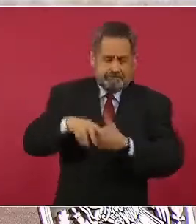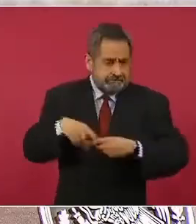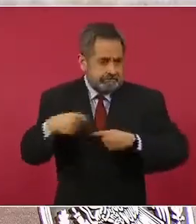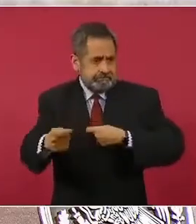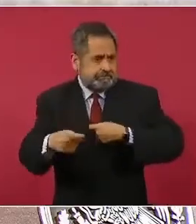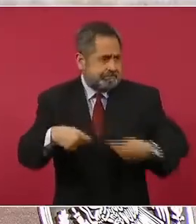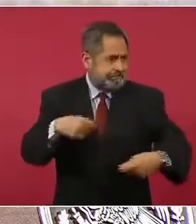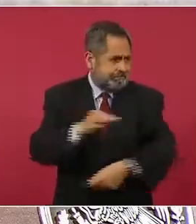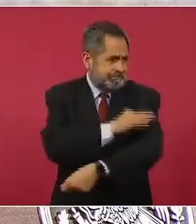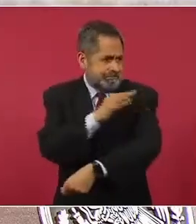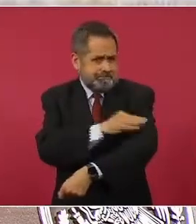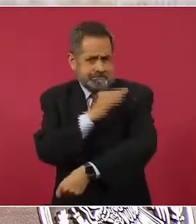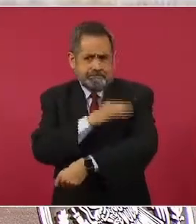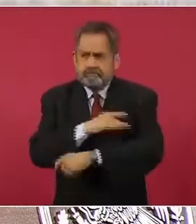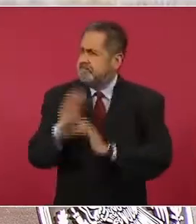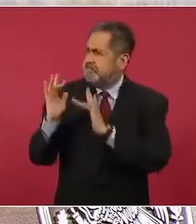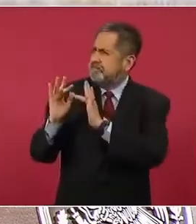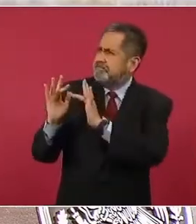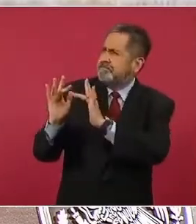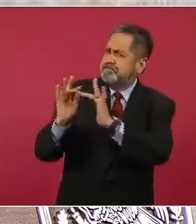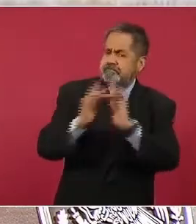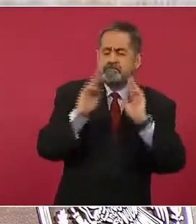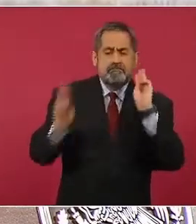¿Quiénes están hospitalizando?